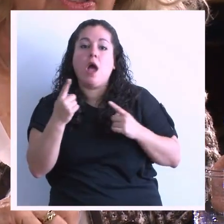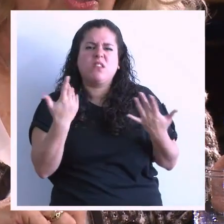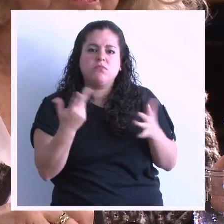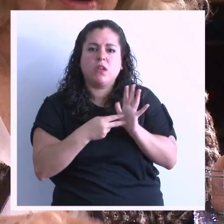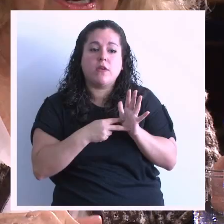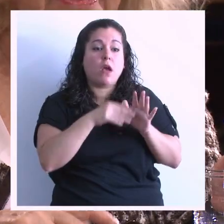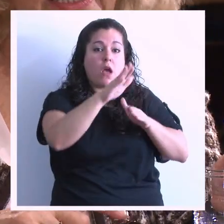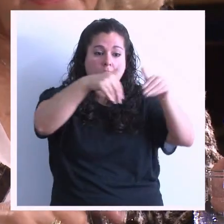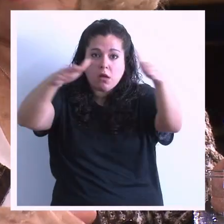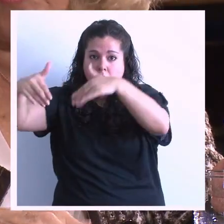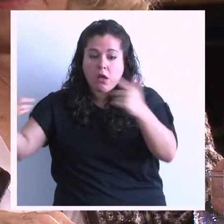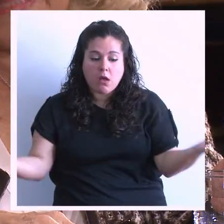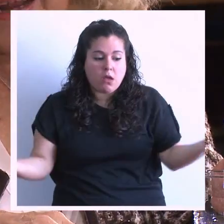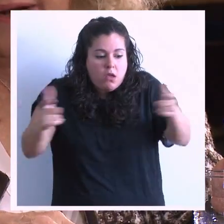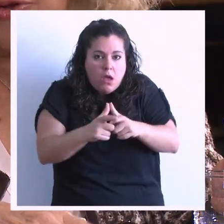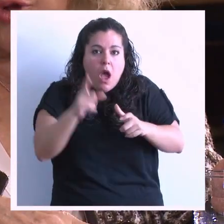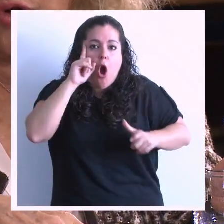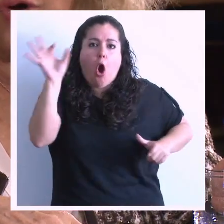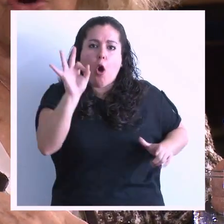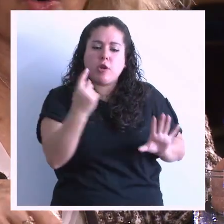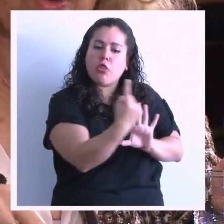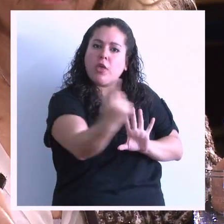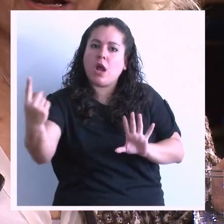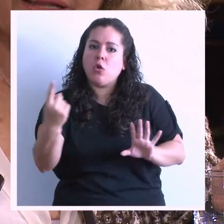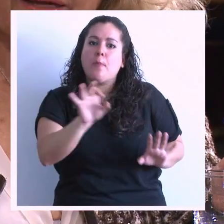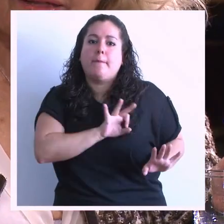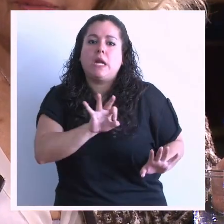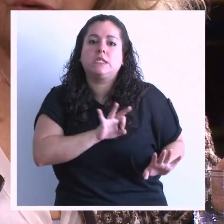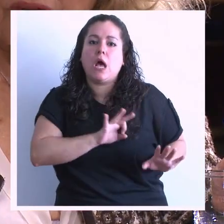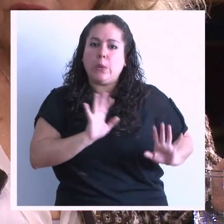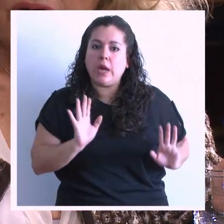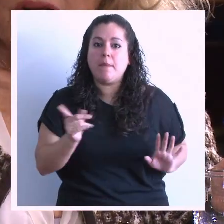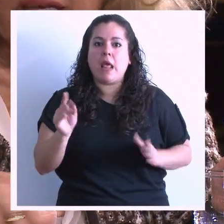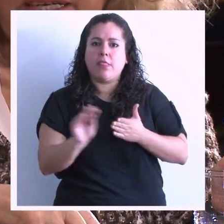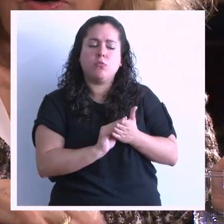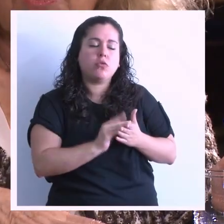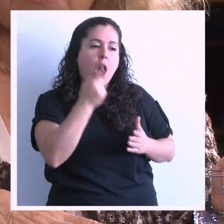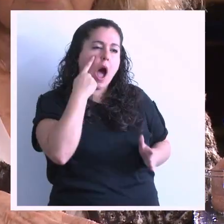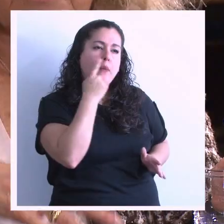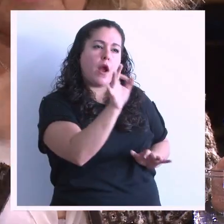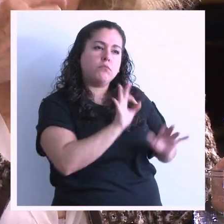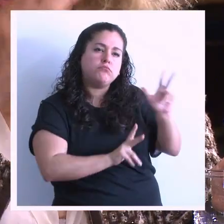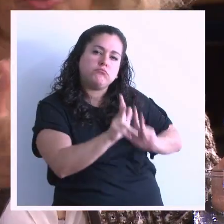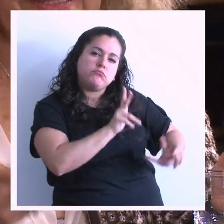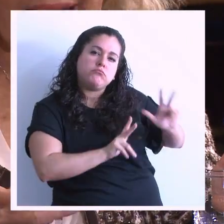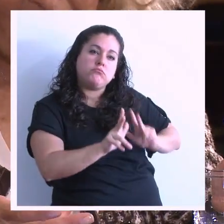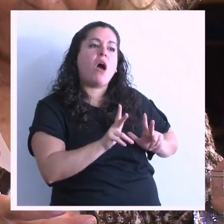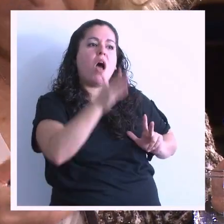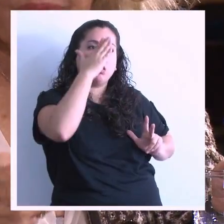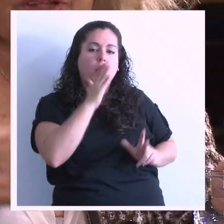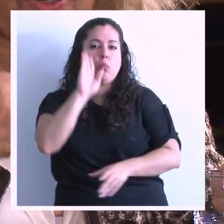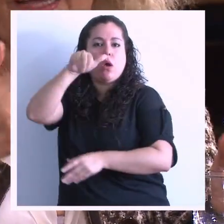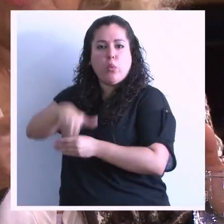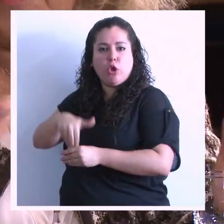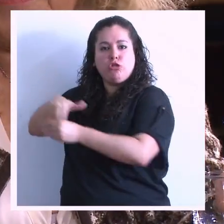plazo para, si es que quiere vetar todo o una parte del proyecto. Y si no, o no vetar